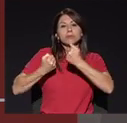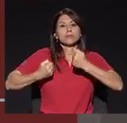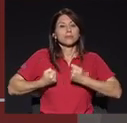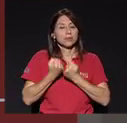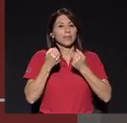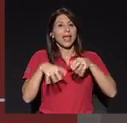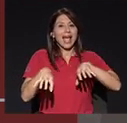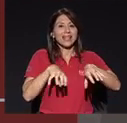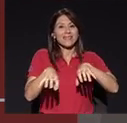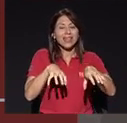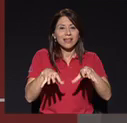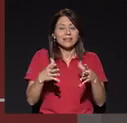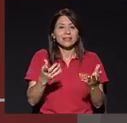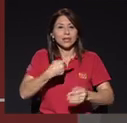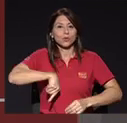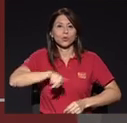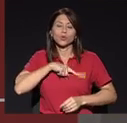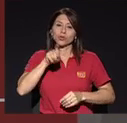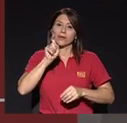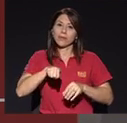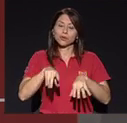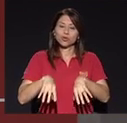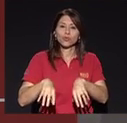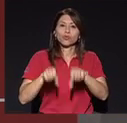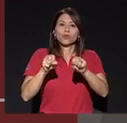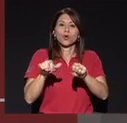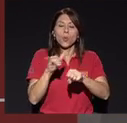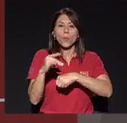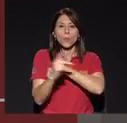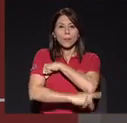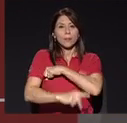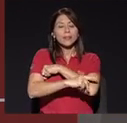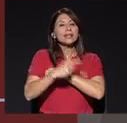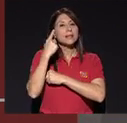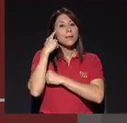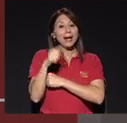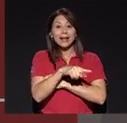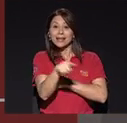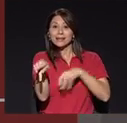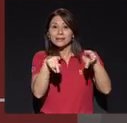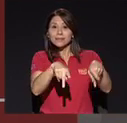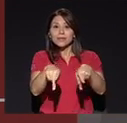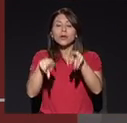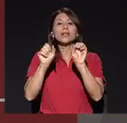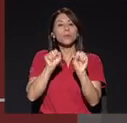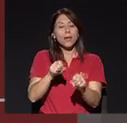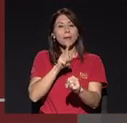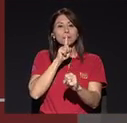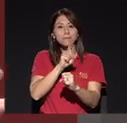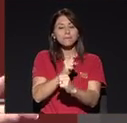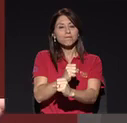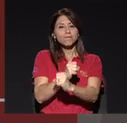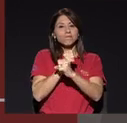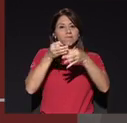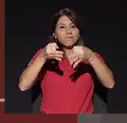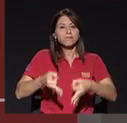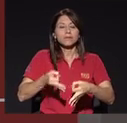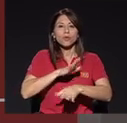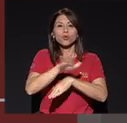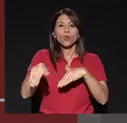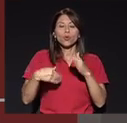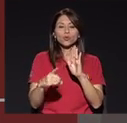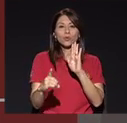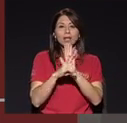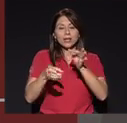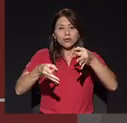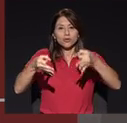y acciones que como país debemos tomar para, por supuesto, pues garantizarles a estas personas el cumplimiento de todos